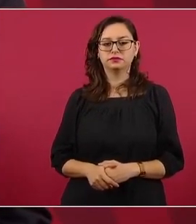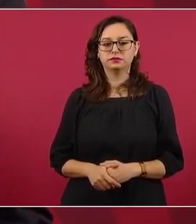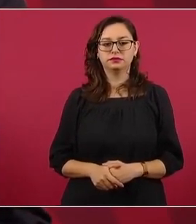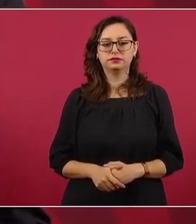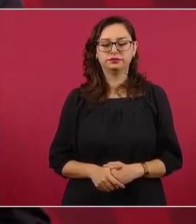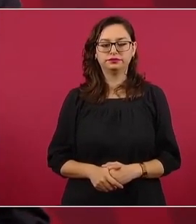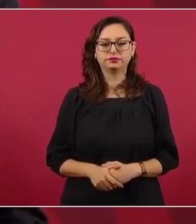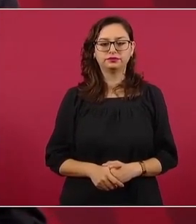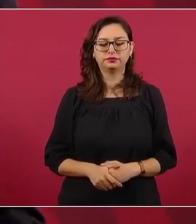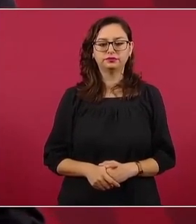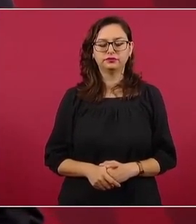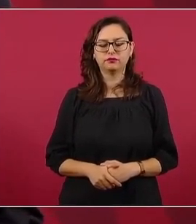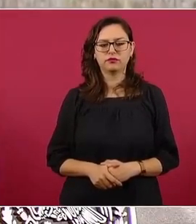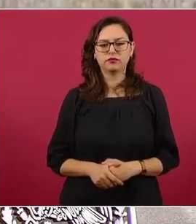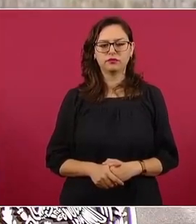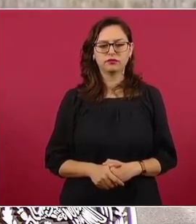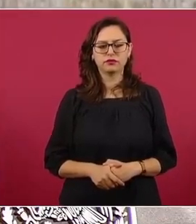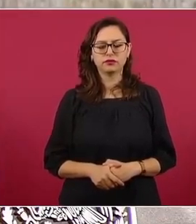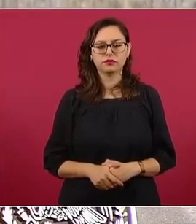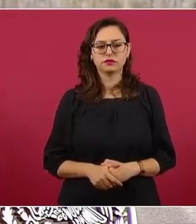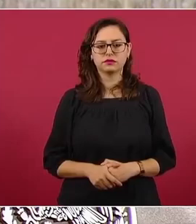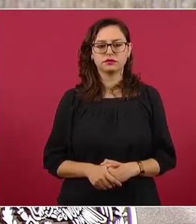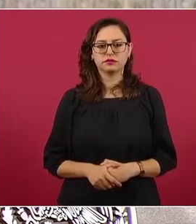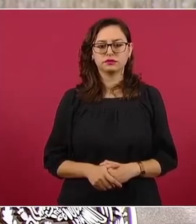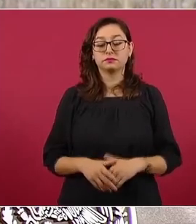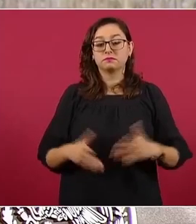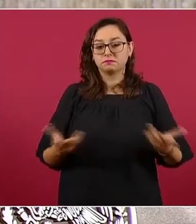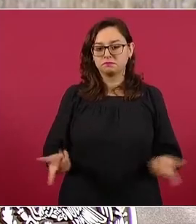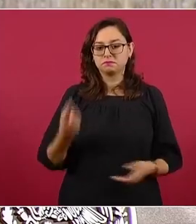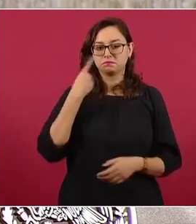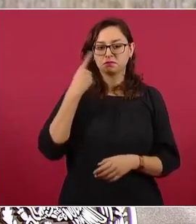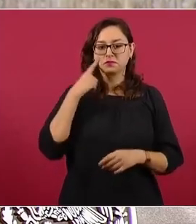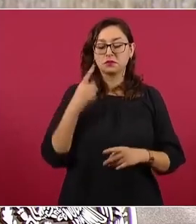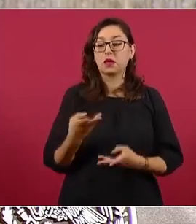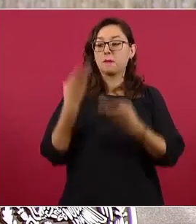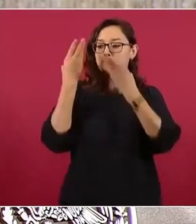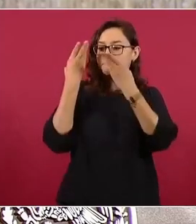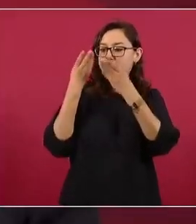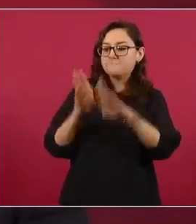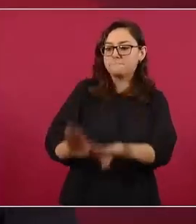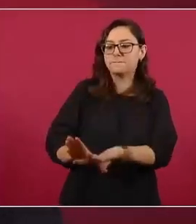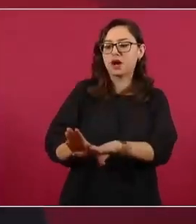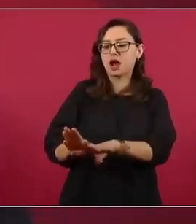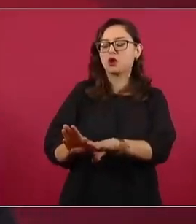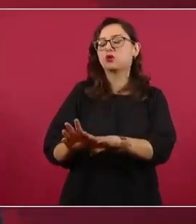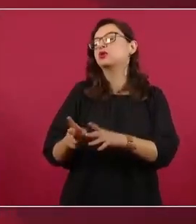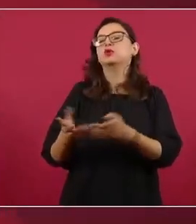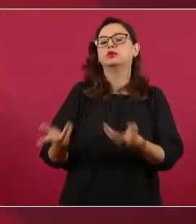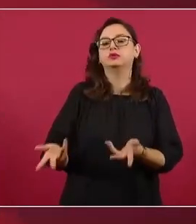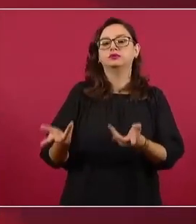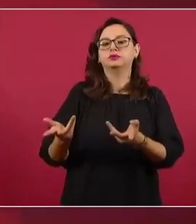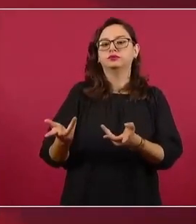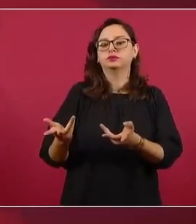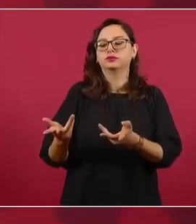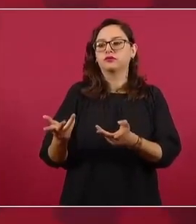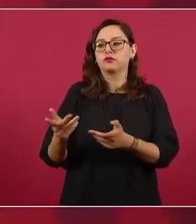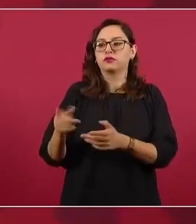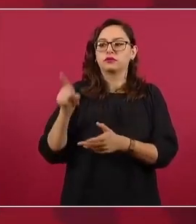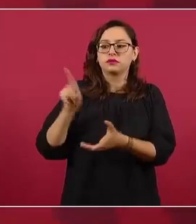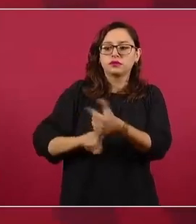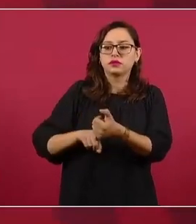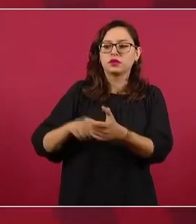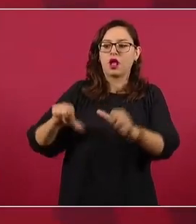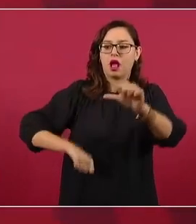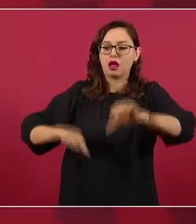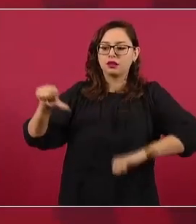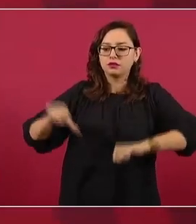las comunicaciones que hacen las entidades del sistema financiero hacia la UIF por mandato de ley.